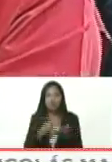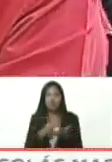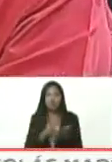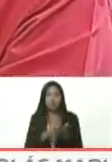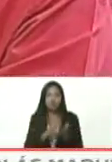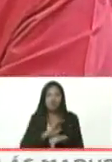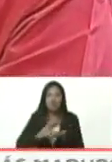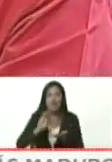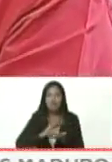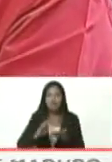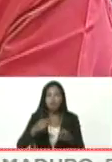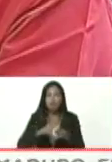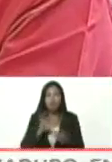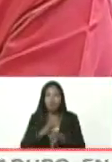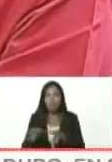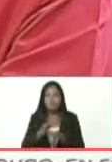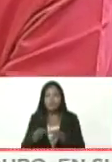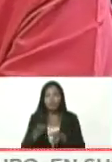en Petro